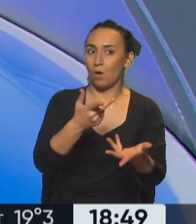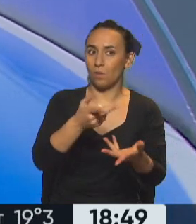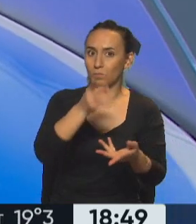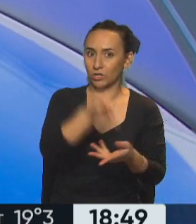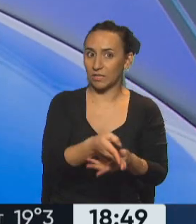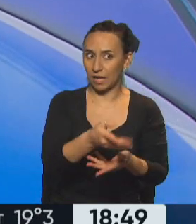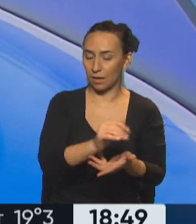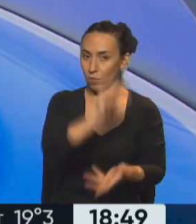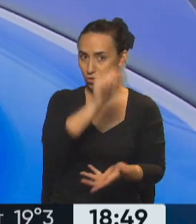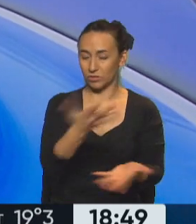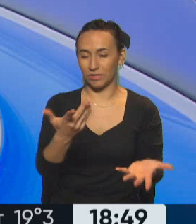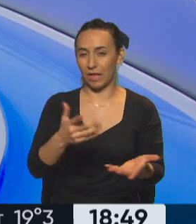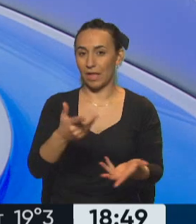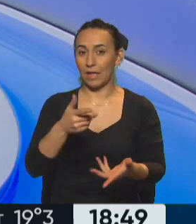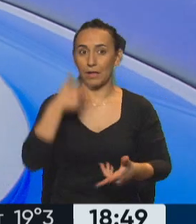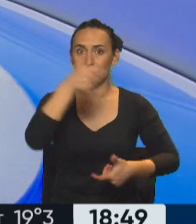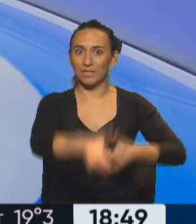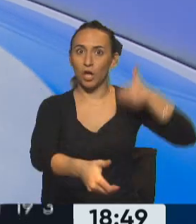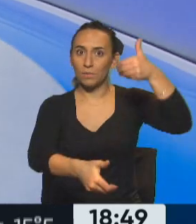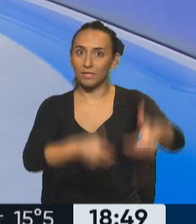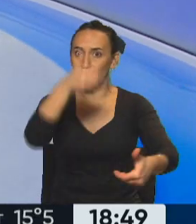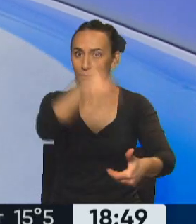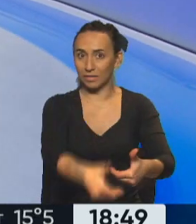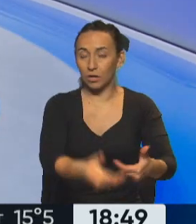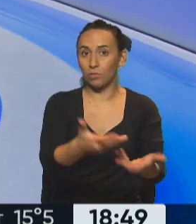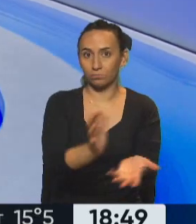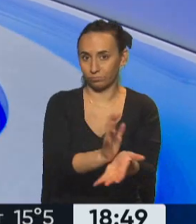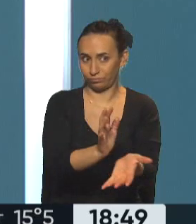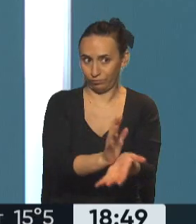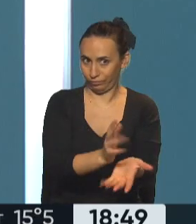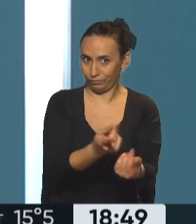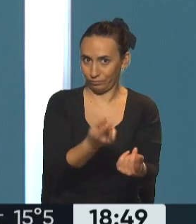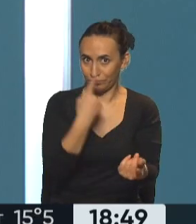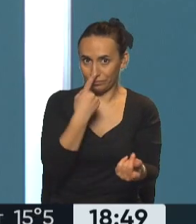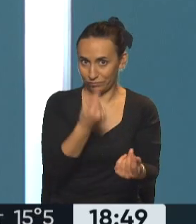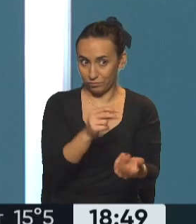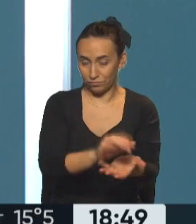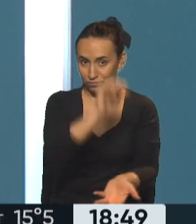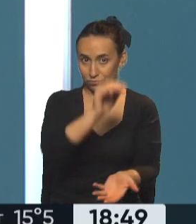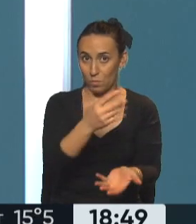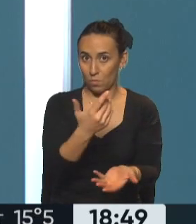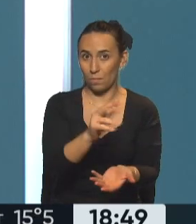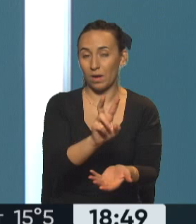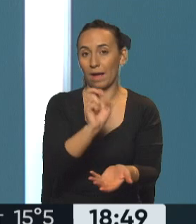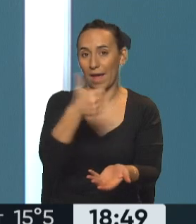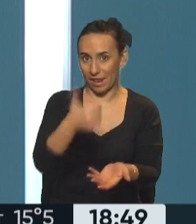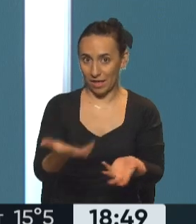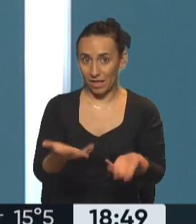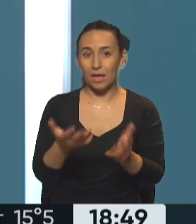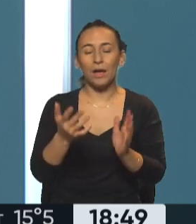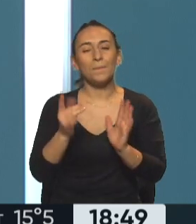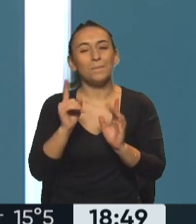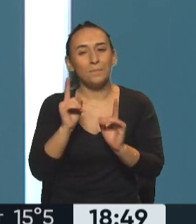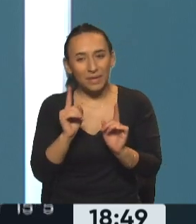veían ahí una herramienta de inversión bastante interesante. Pero el principal atractivo de estos bonos comenzó de